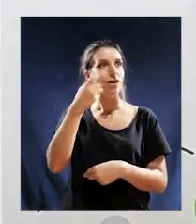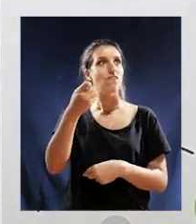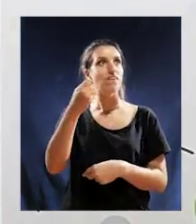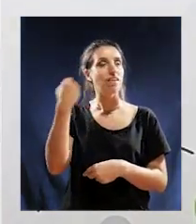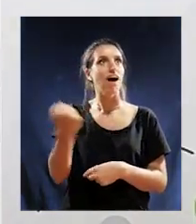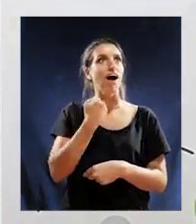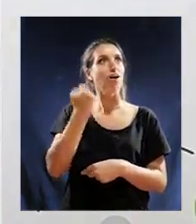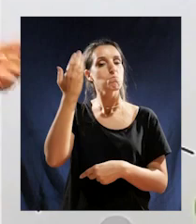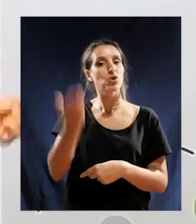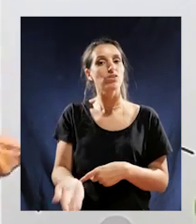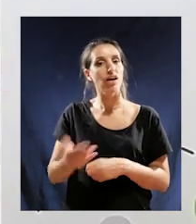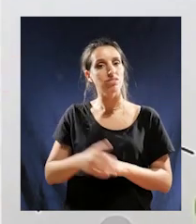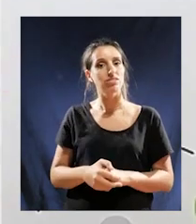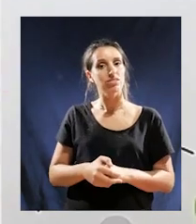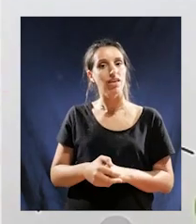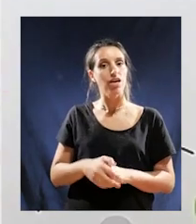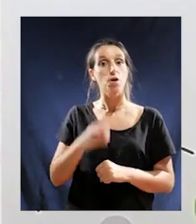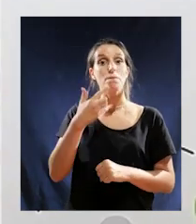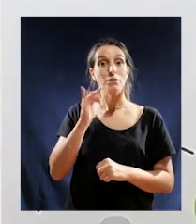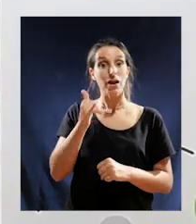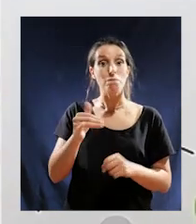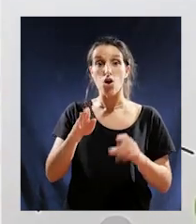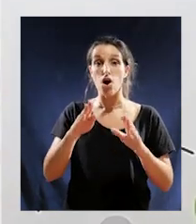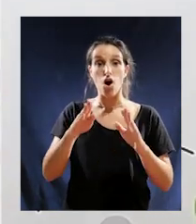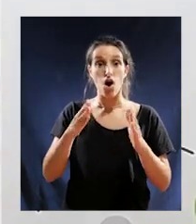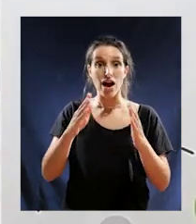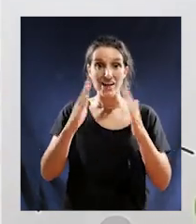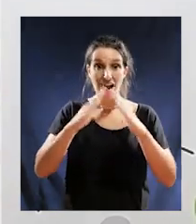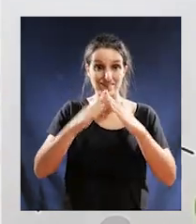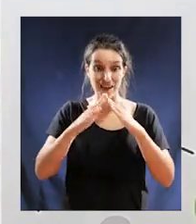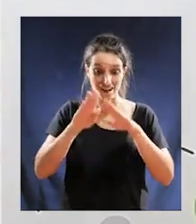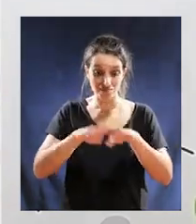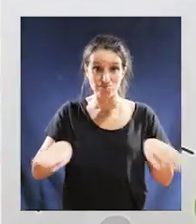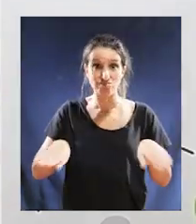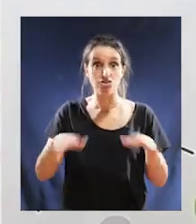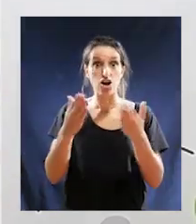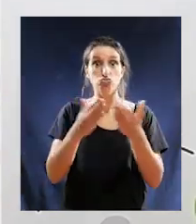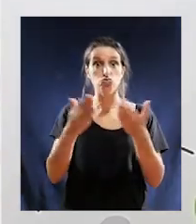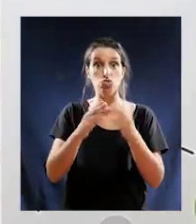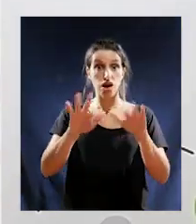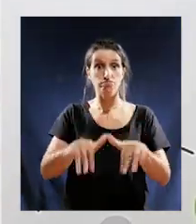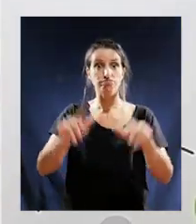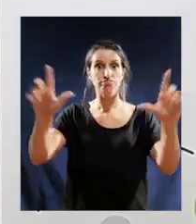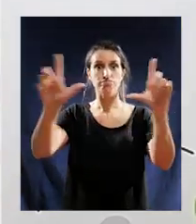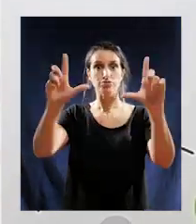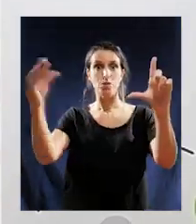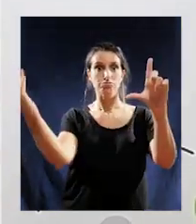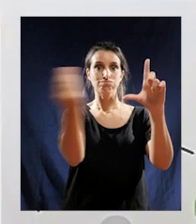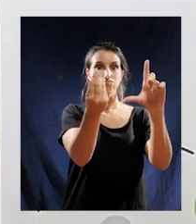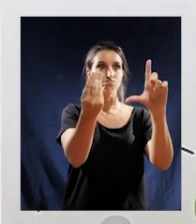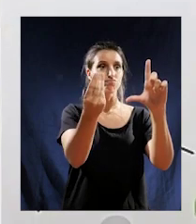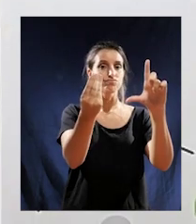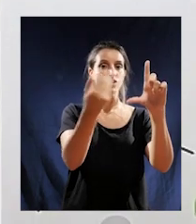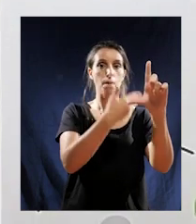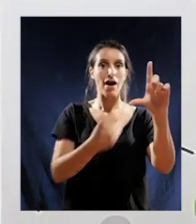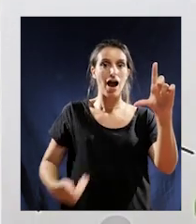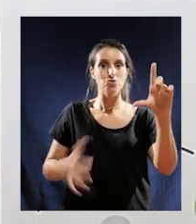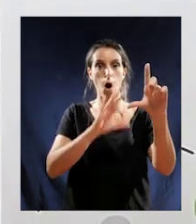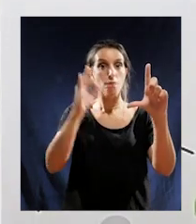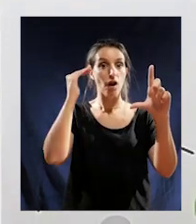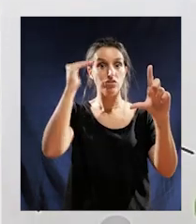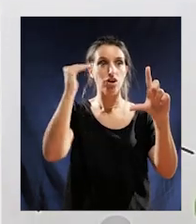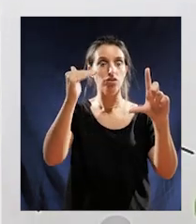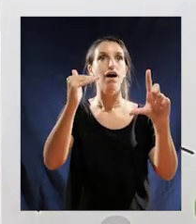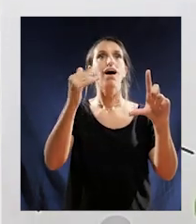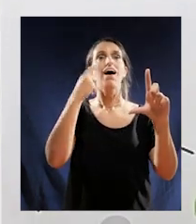minutos en la pantalla llegamos a la raza pero eso que dejamos ese gesto que dejamos va a ser muy sostenedor en los